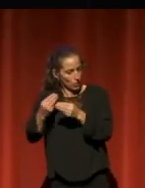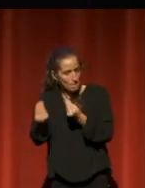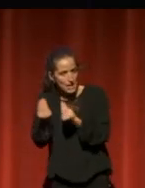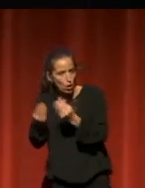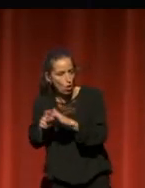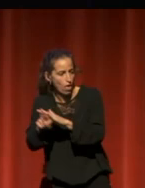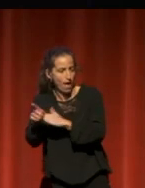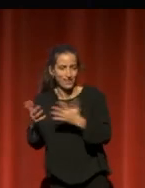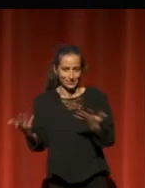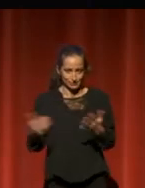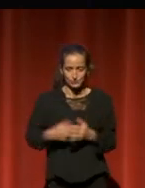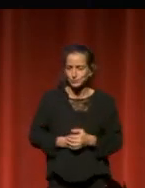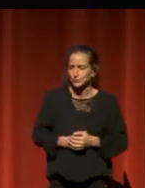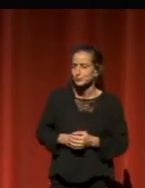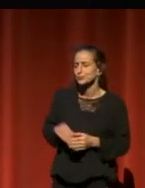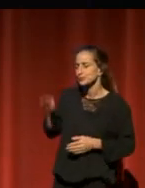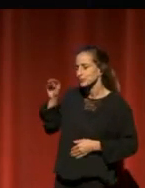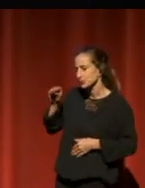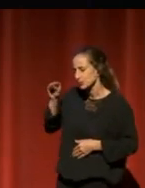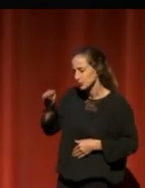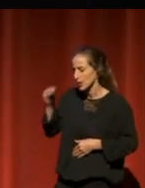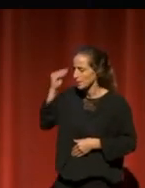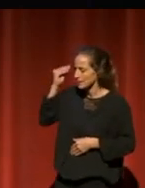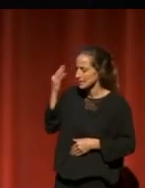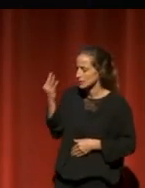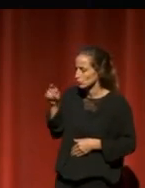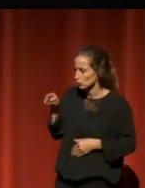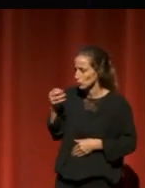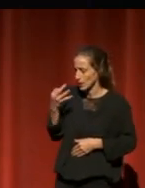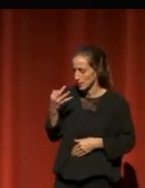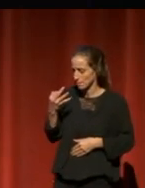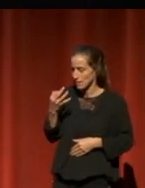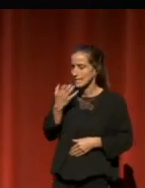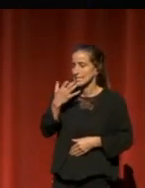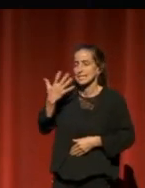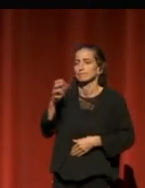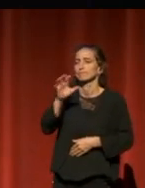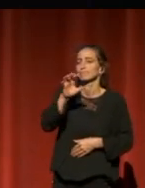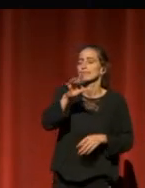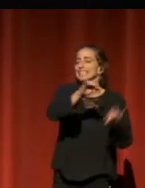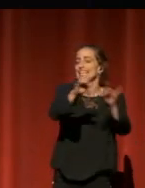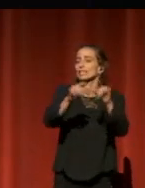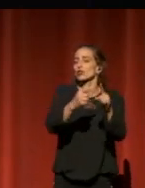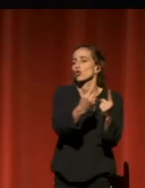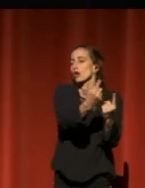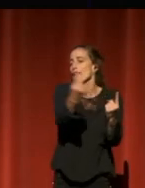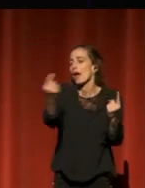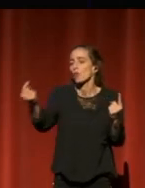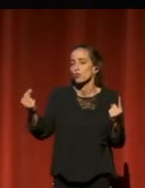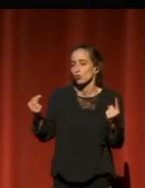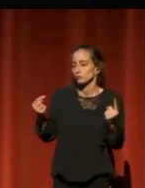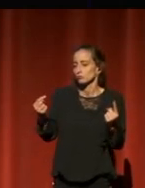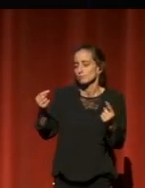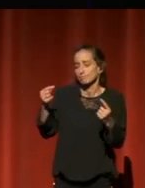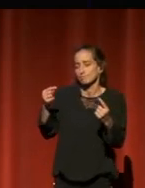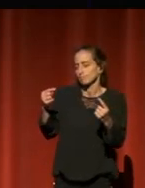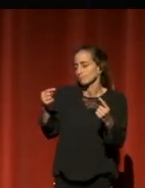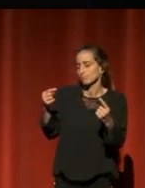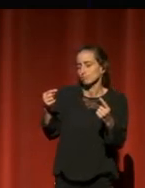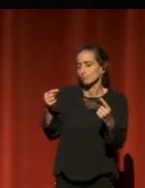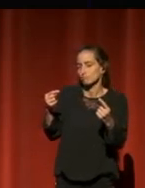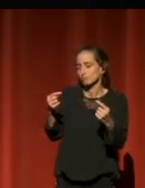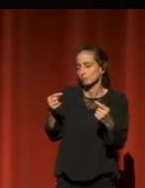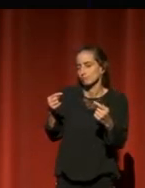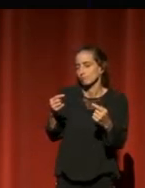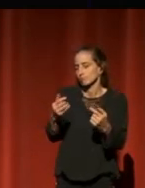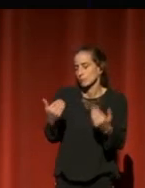a ver qué piensas tú, pero si dejamos de nuevo esto a que cada territorio, ya, con su impulso, lleve a cabo este diagnóstico,